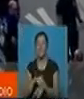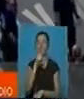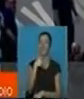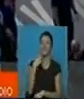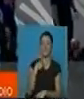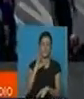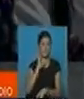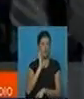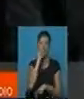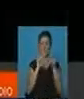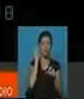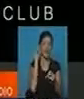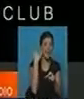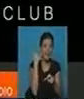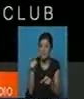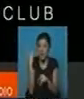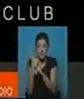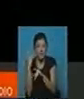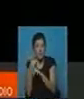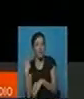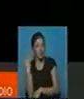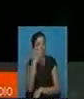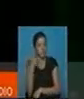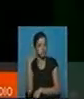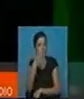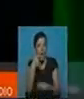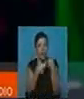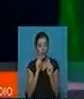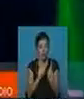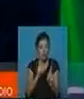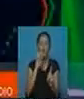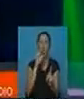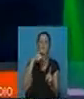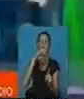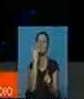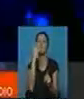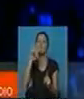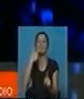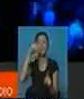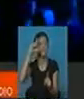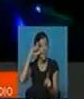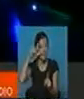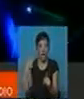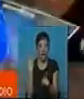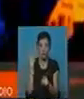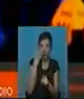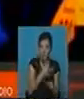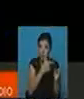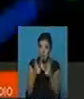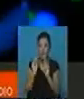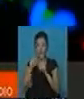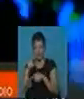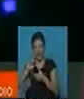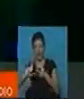los homosexuales, pero frecuentaba con asiduidad Pulse, el local que arrasó a sangre y fuego, y utilizaba una aplicación para